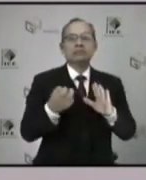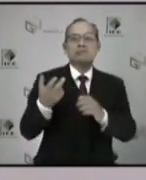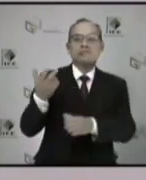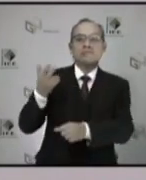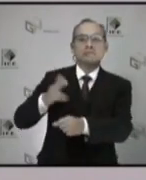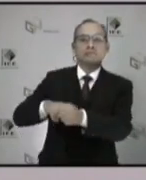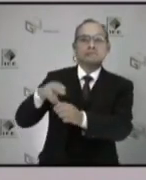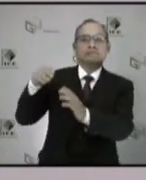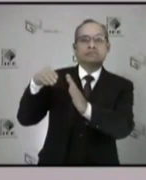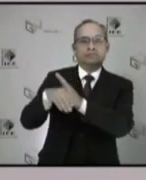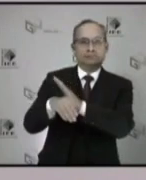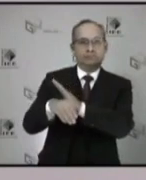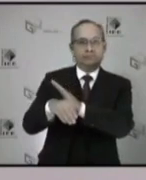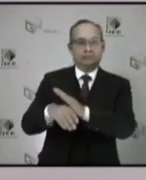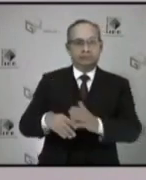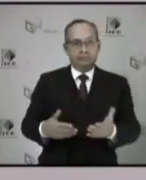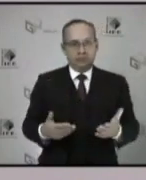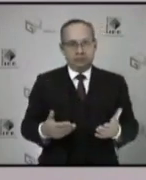crisis.